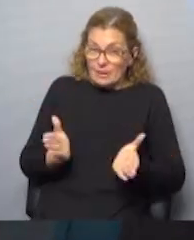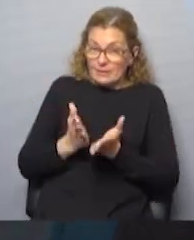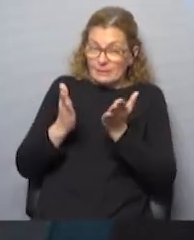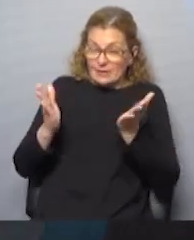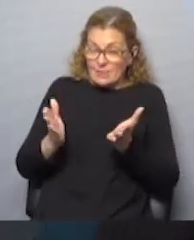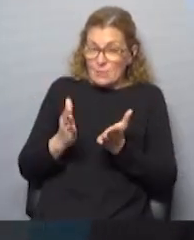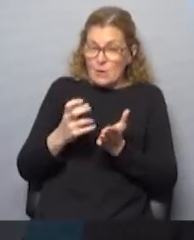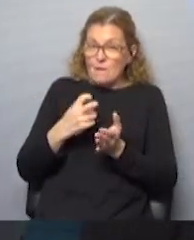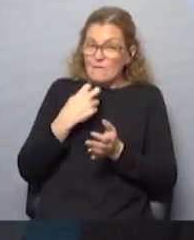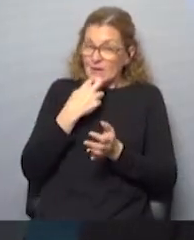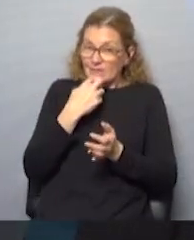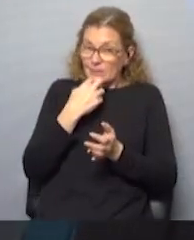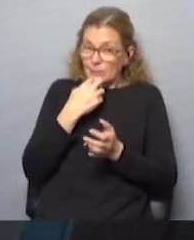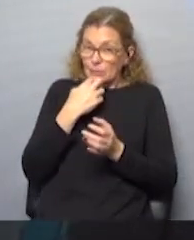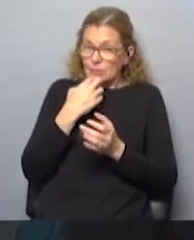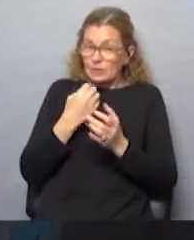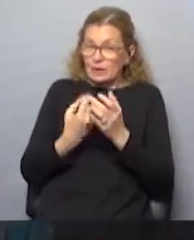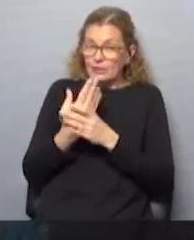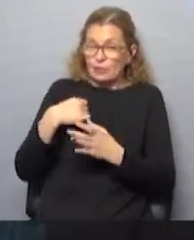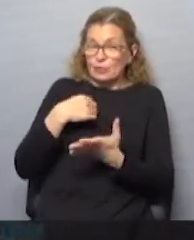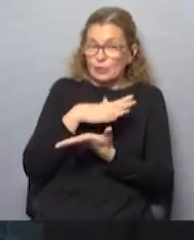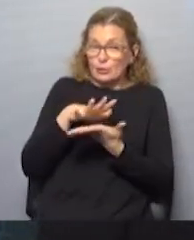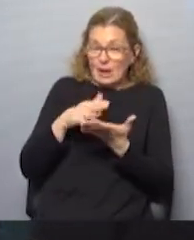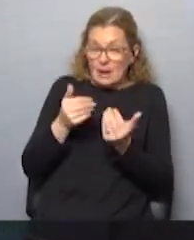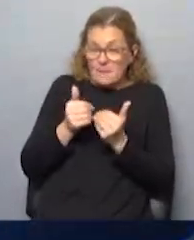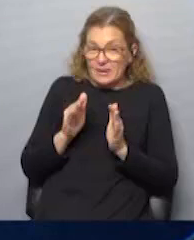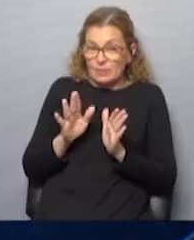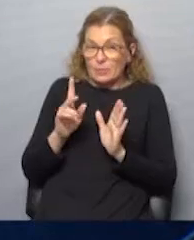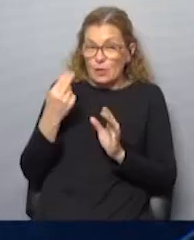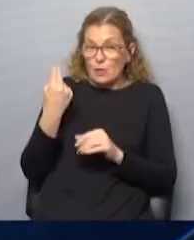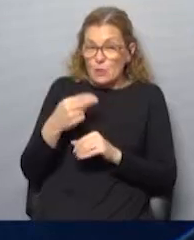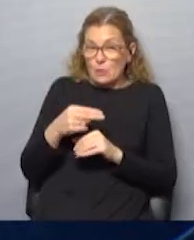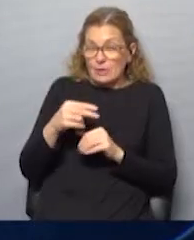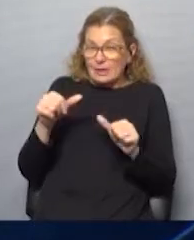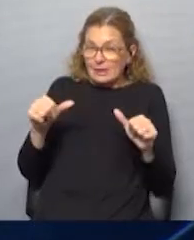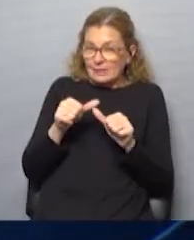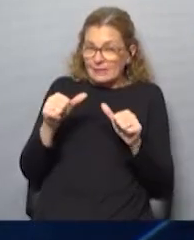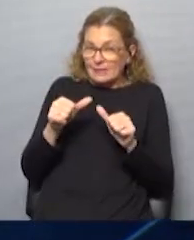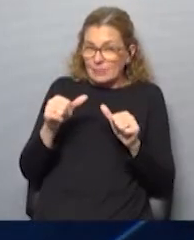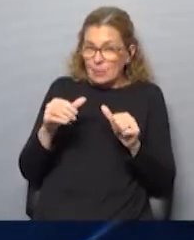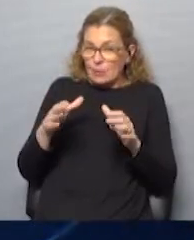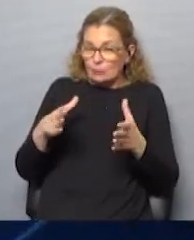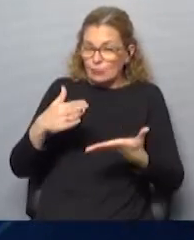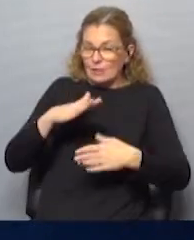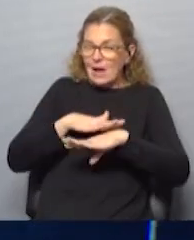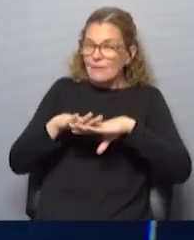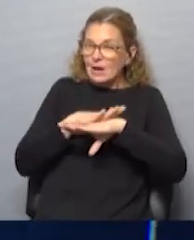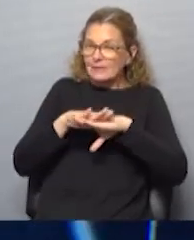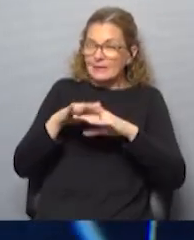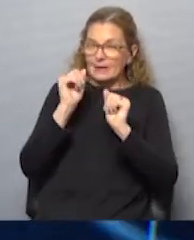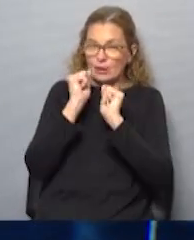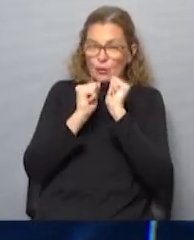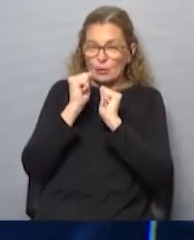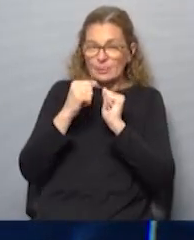neomachismo la distribución y creación de bienestar social a partir de eso pero nunca construimos una matriz económica